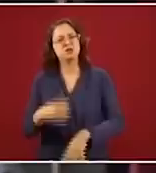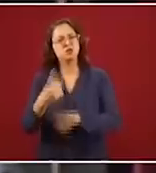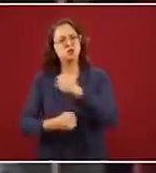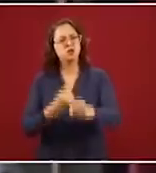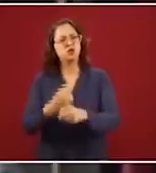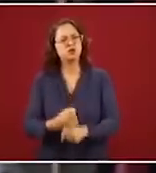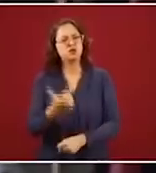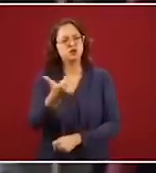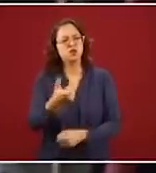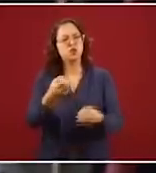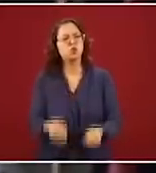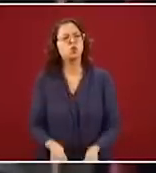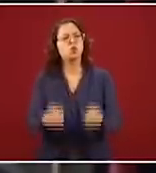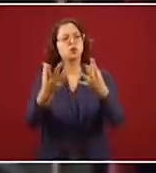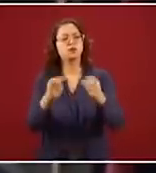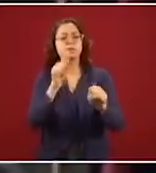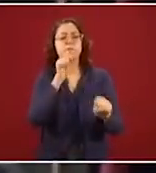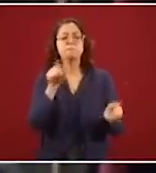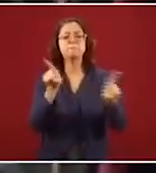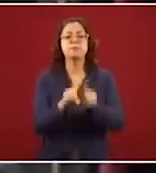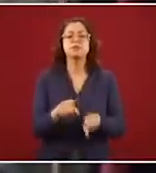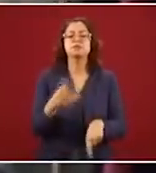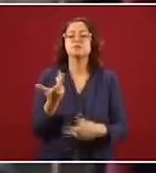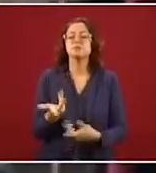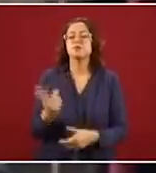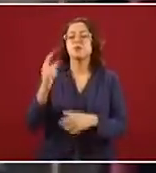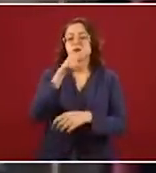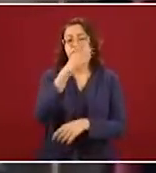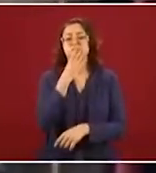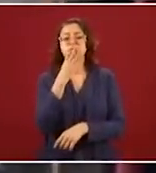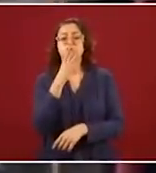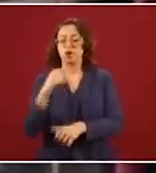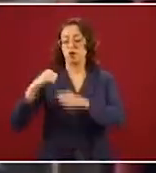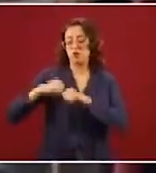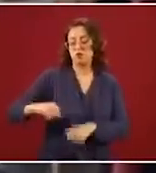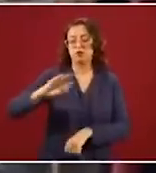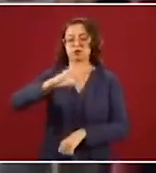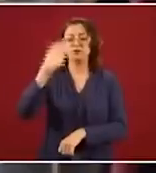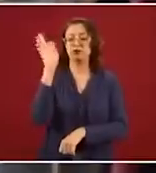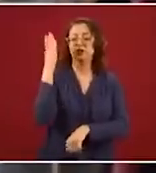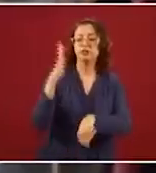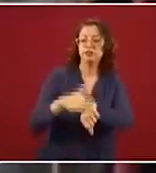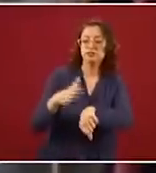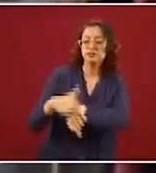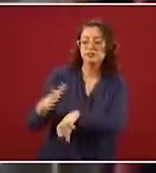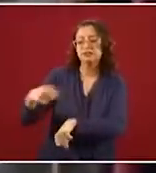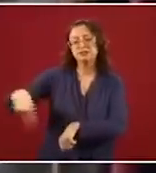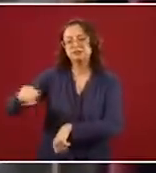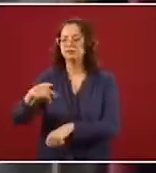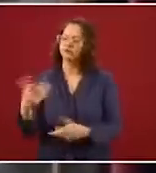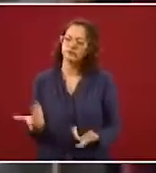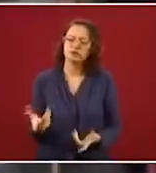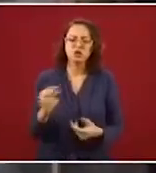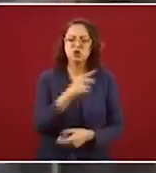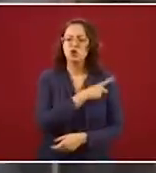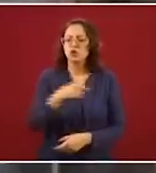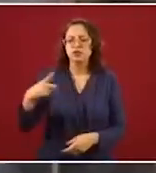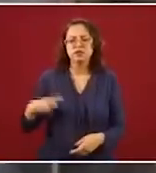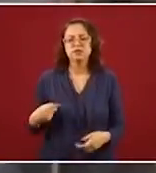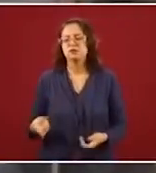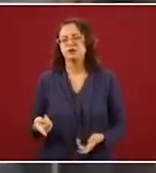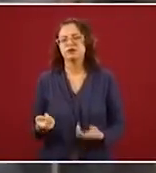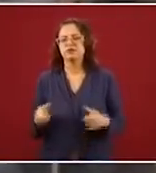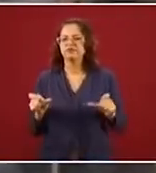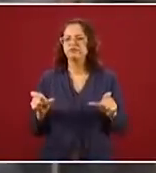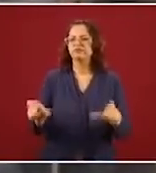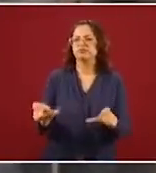en Sonora, en los últimos días hubo llamado de las autoridades federales a los manifestantes a retirarse por ser un riesgo a la protección civil.